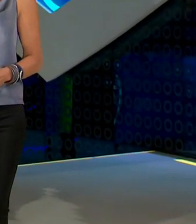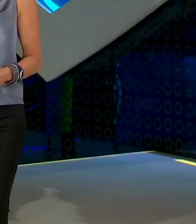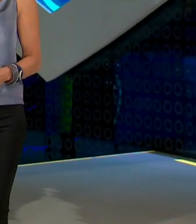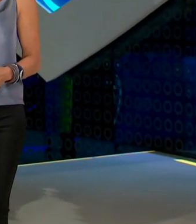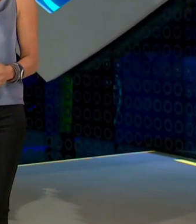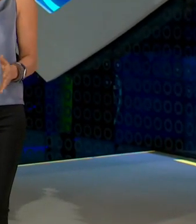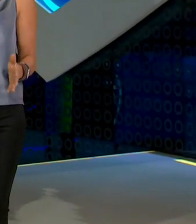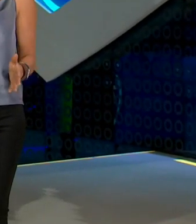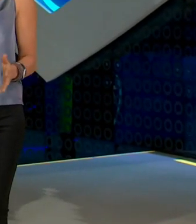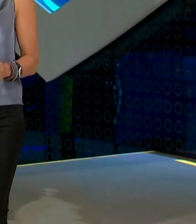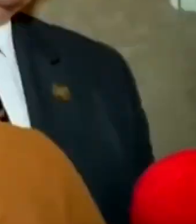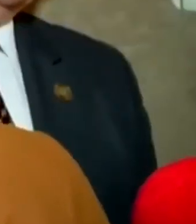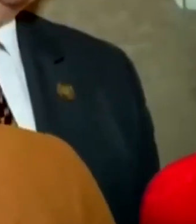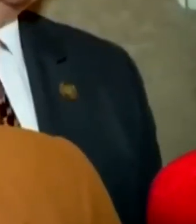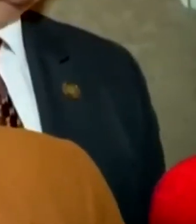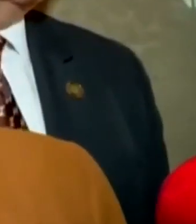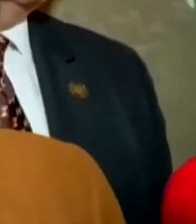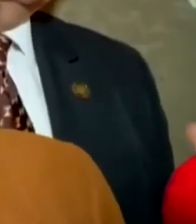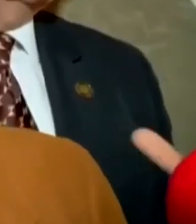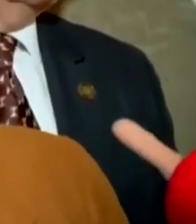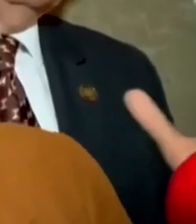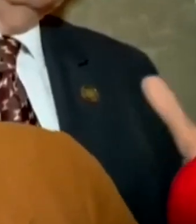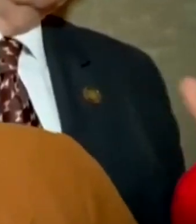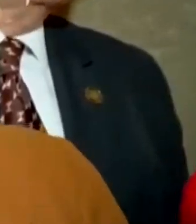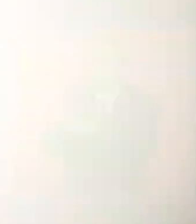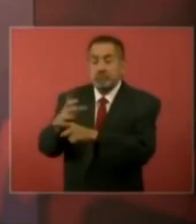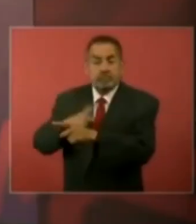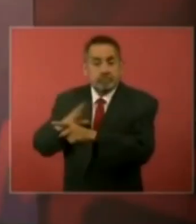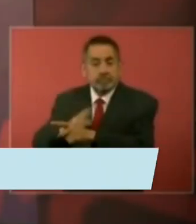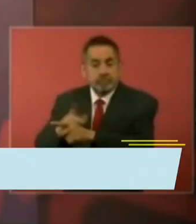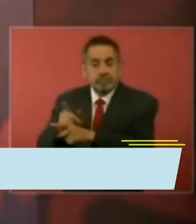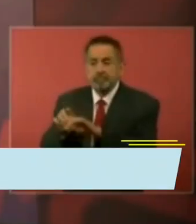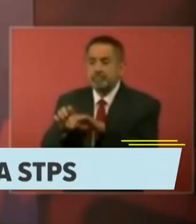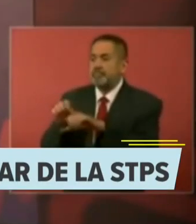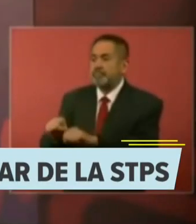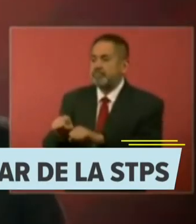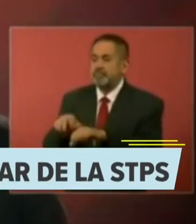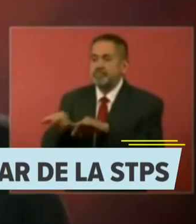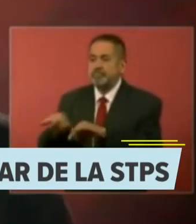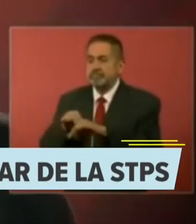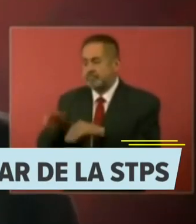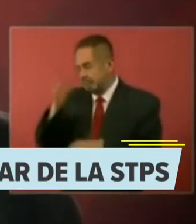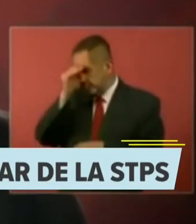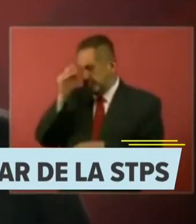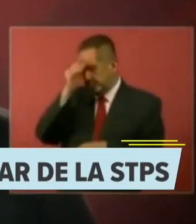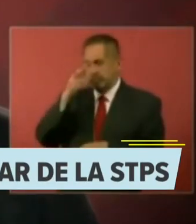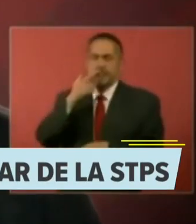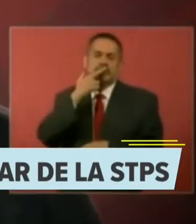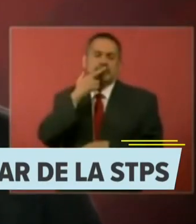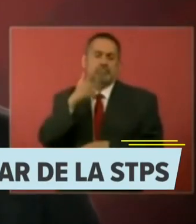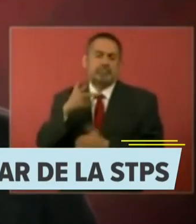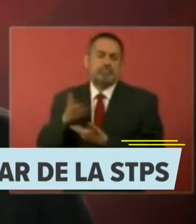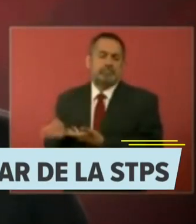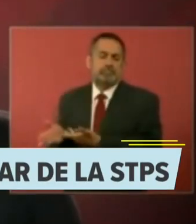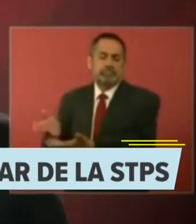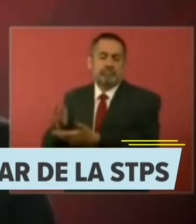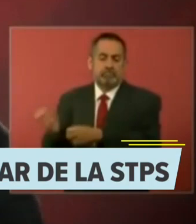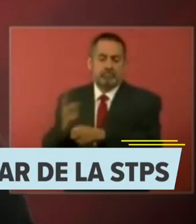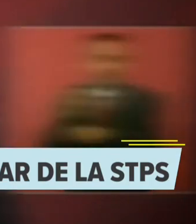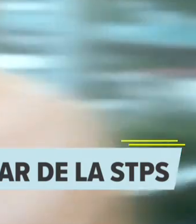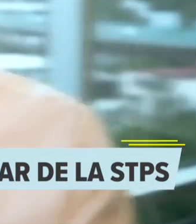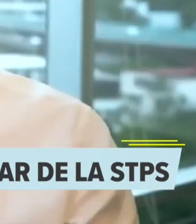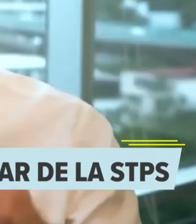del trabajo marado Bolaños era precisamente el subsecretario del trabajo y el encargado del programa jóvenes construyendo el futuro